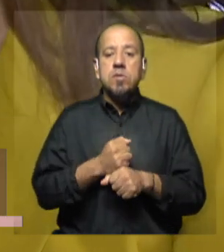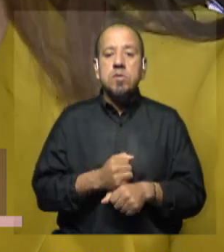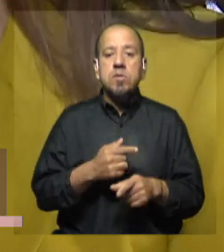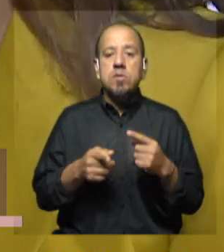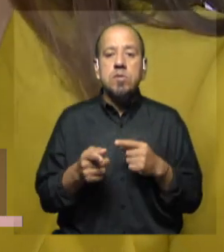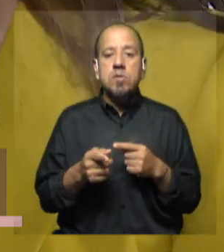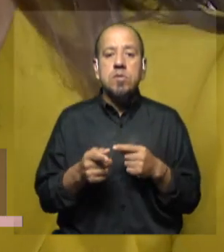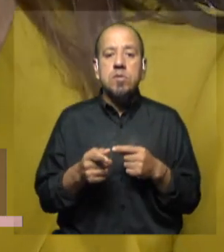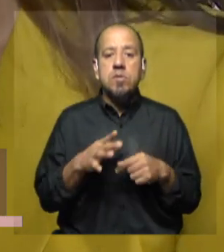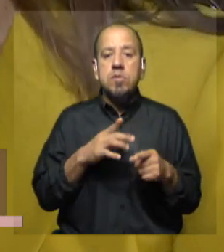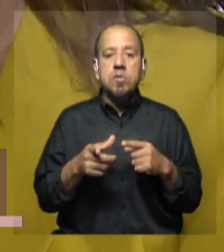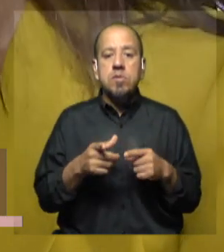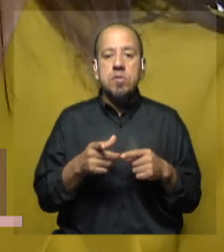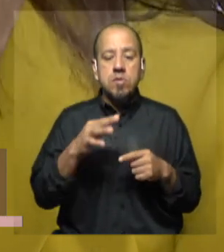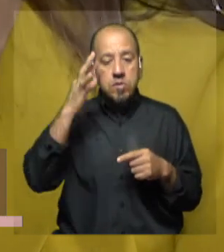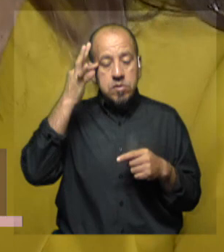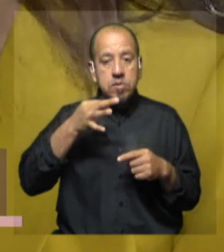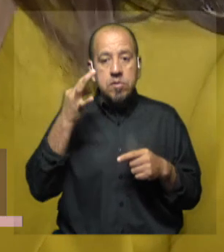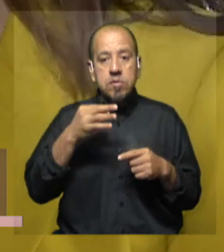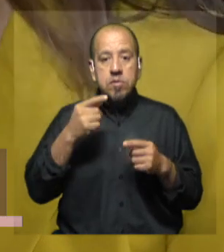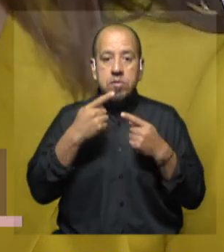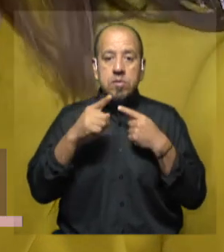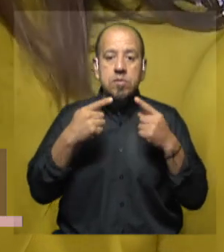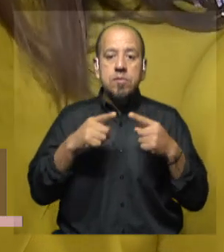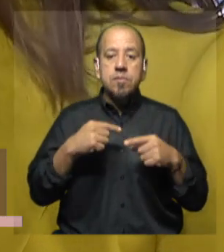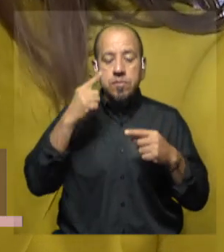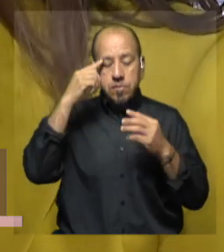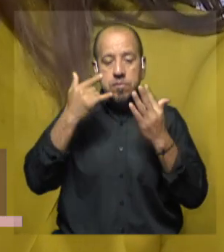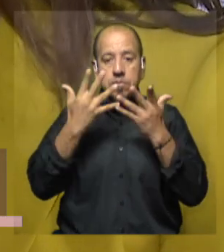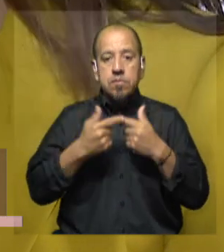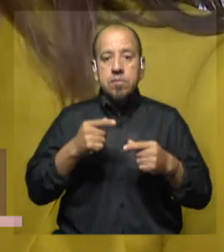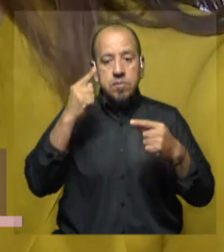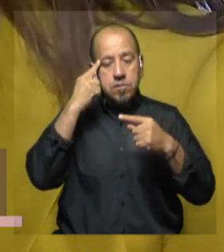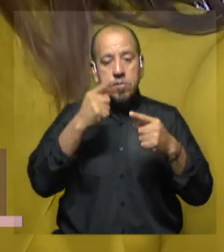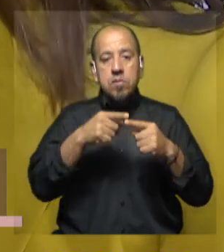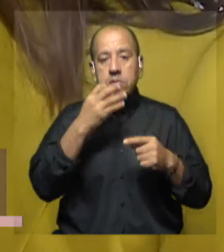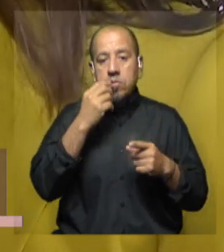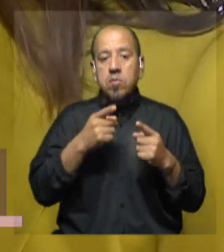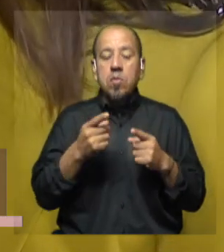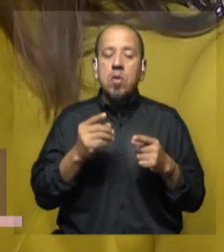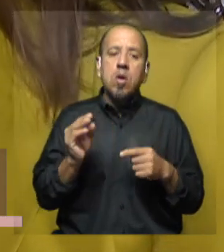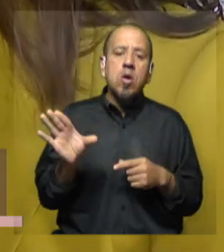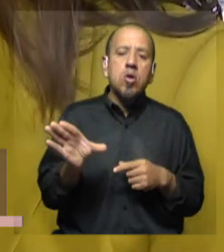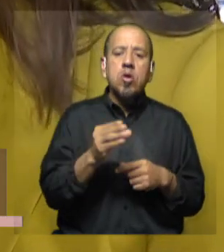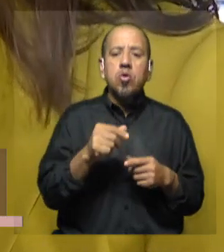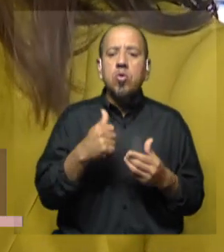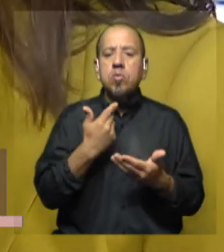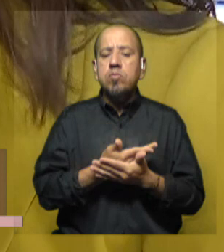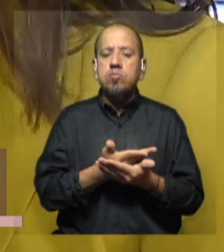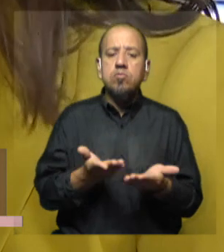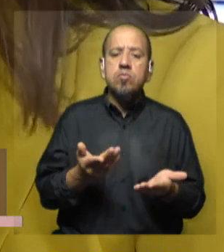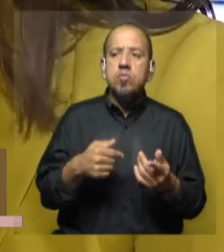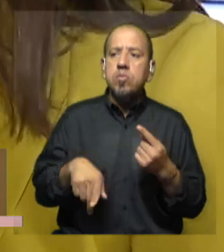extenso que implica realmente como distintas estrategias para lograr este objetivo, que fue muy bueno. Y de todos los que se presentaron, de